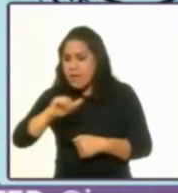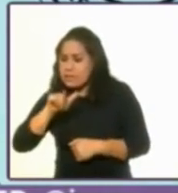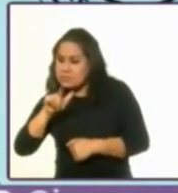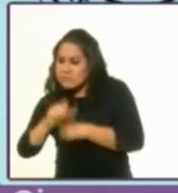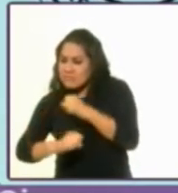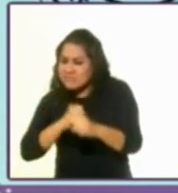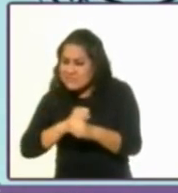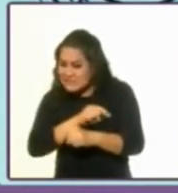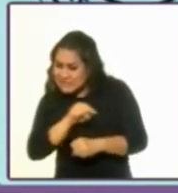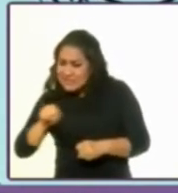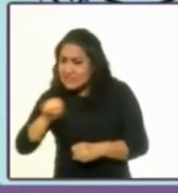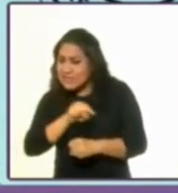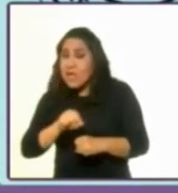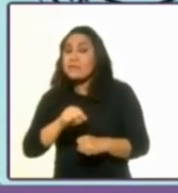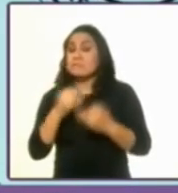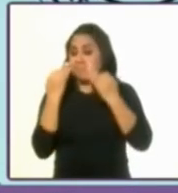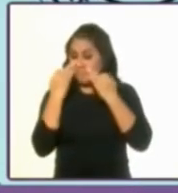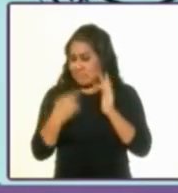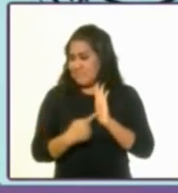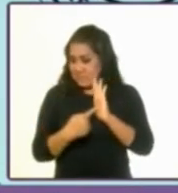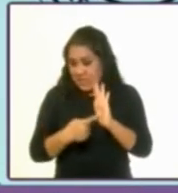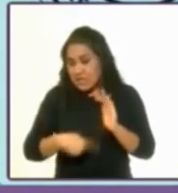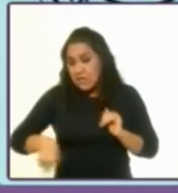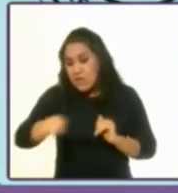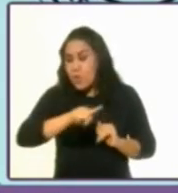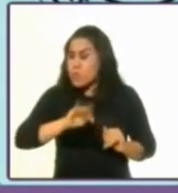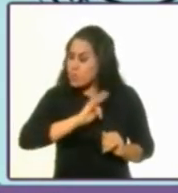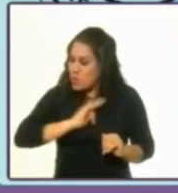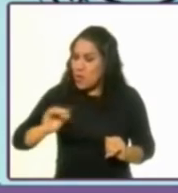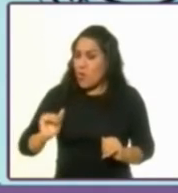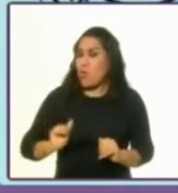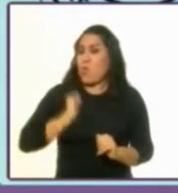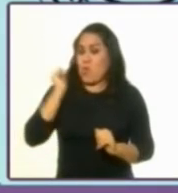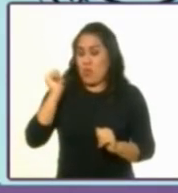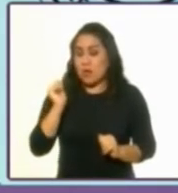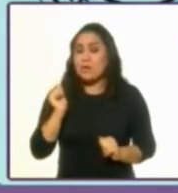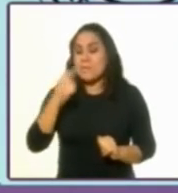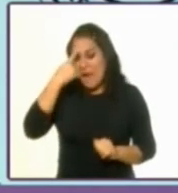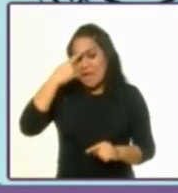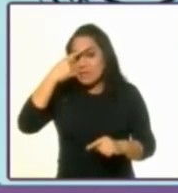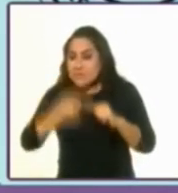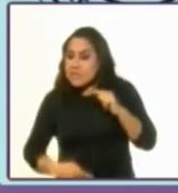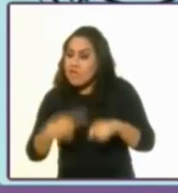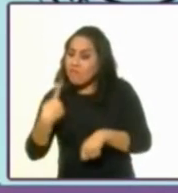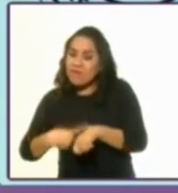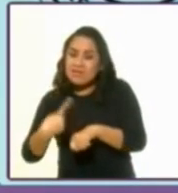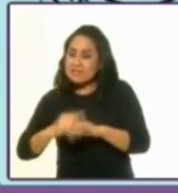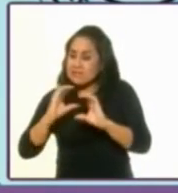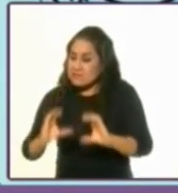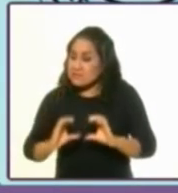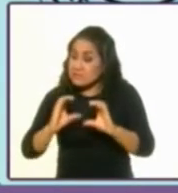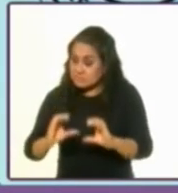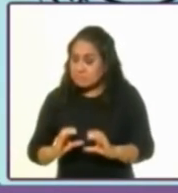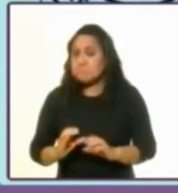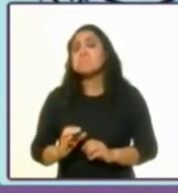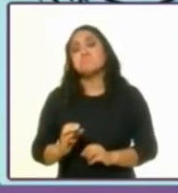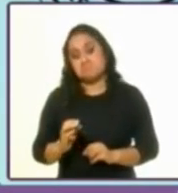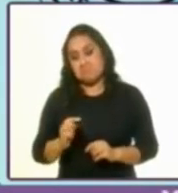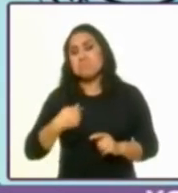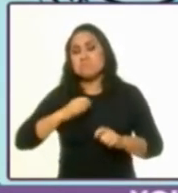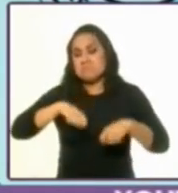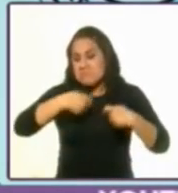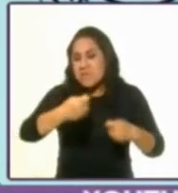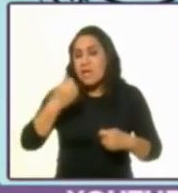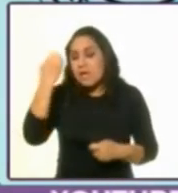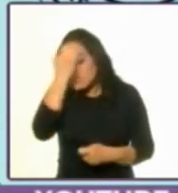es donde está mostrado que exista la oportunidad para verdaderamente prevenir enfermedades vamos a aplicar este examen de